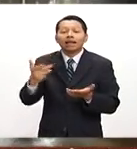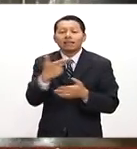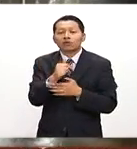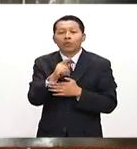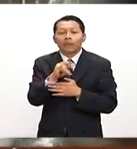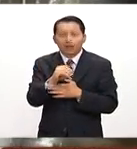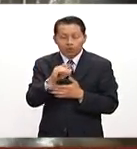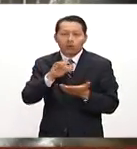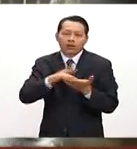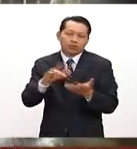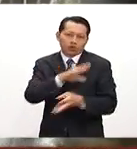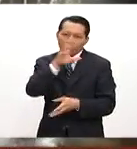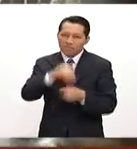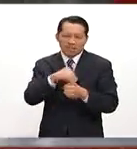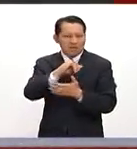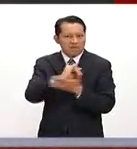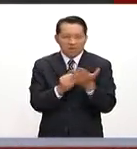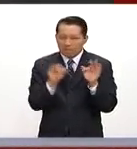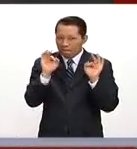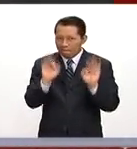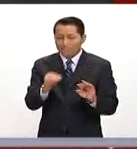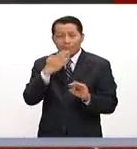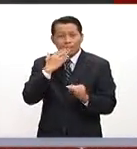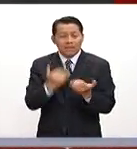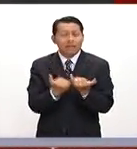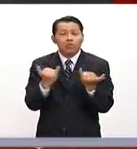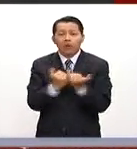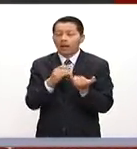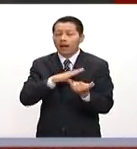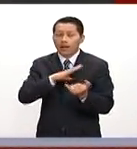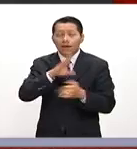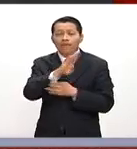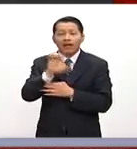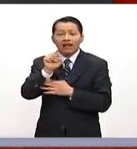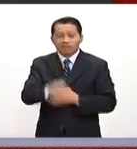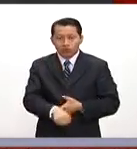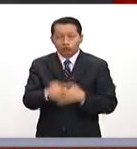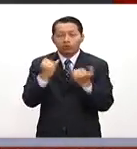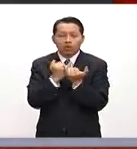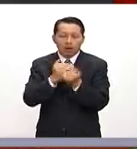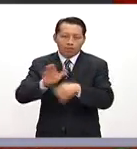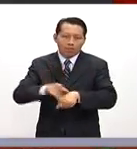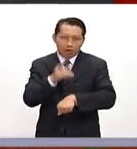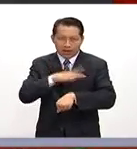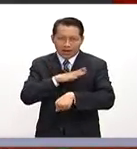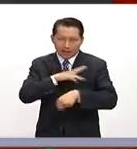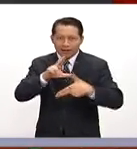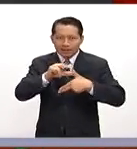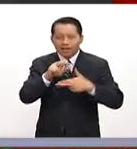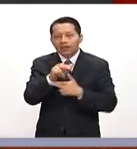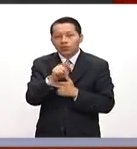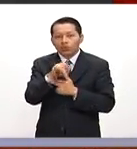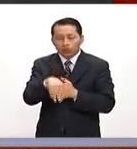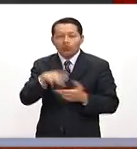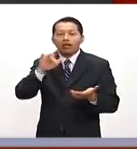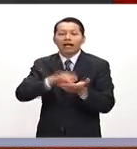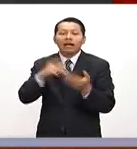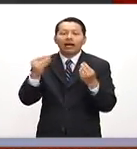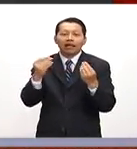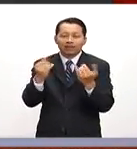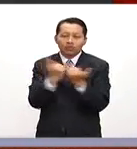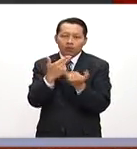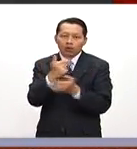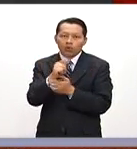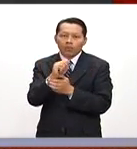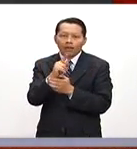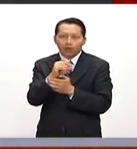agradecemos mucho tu reporte muy completo de lo que se está viviendo allá en Baja California Sur tras el paso de Newton. Muchas gracias a